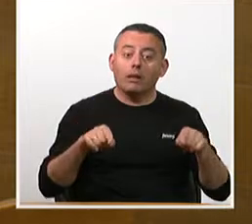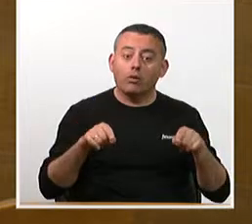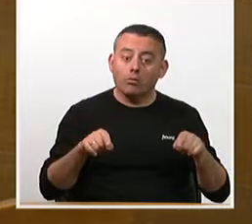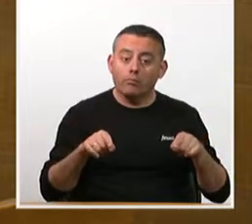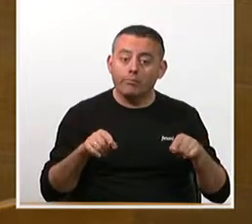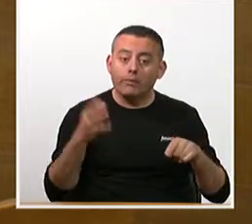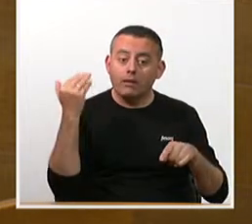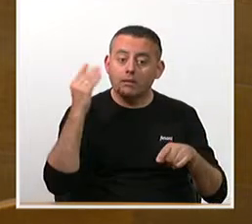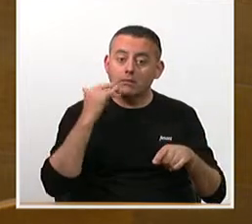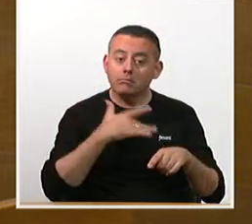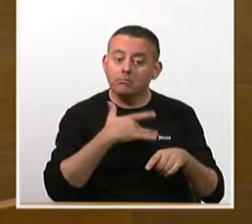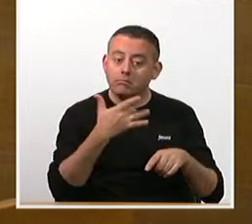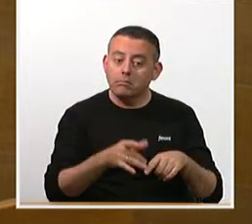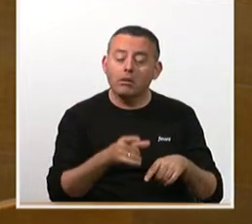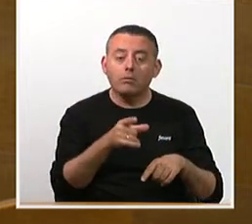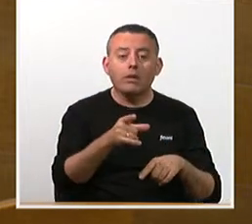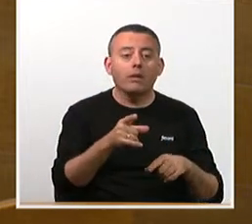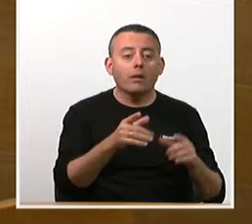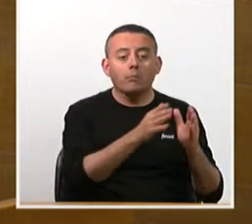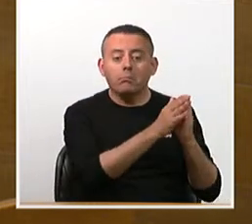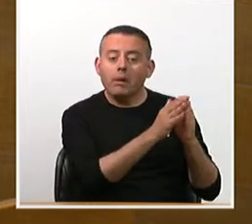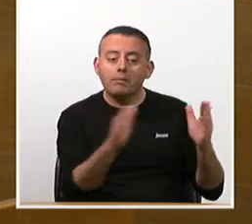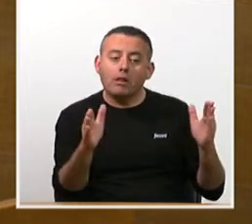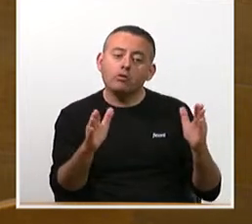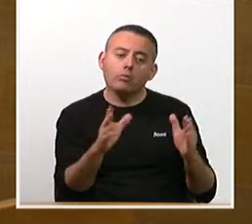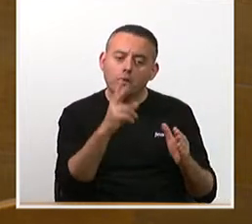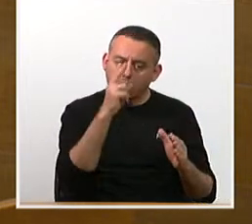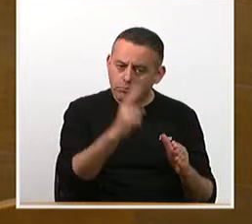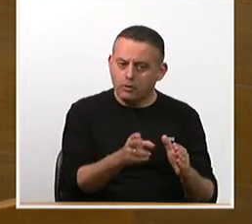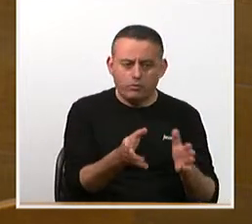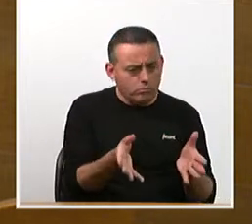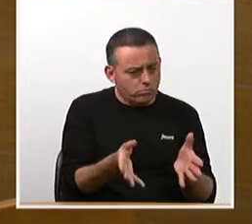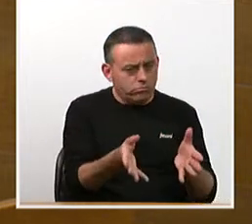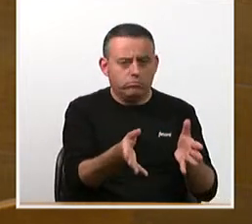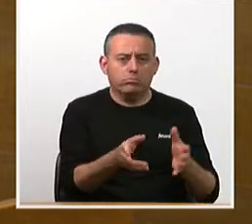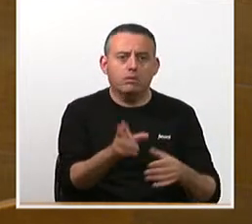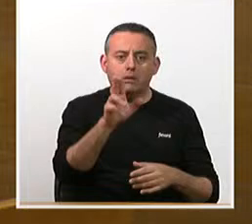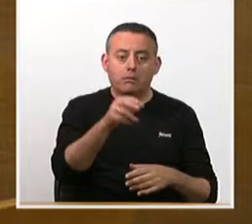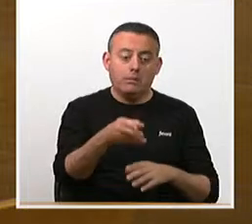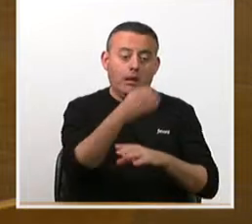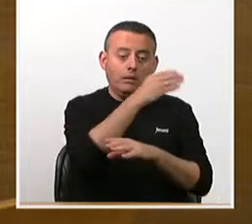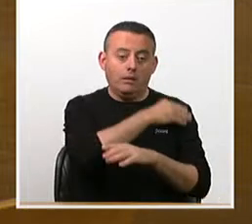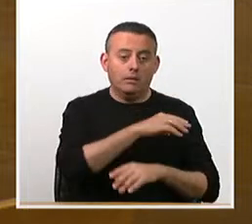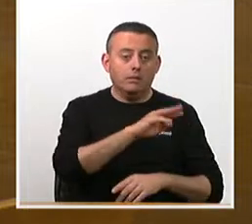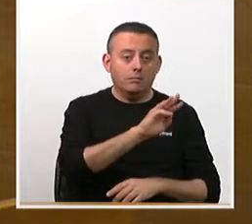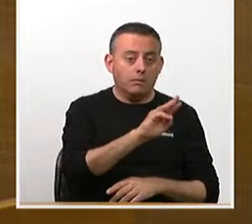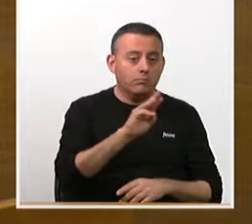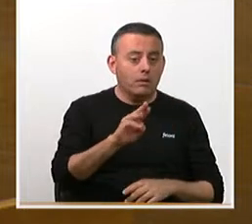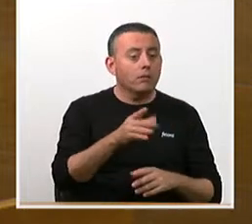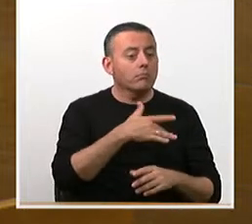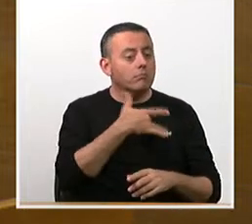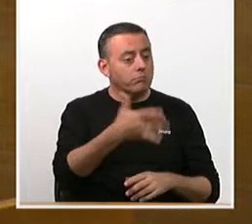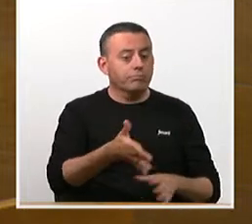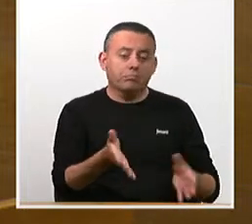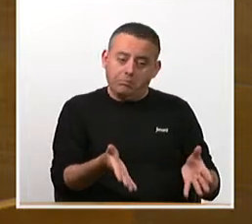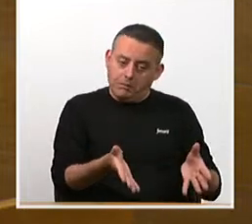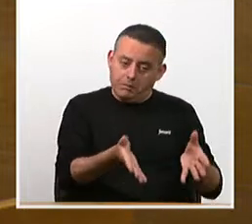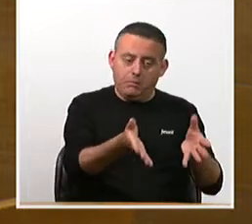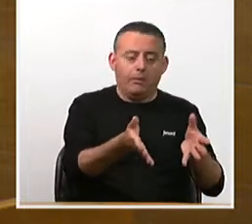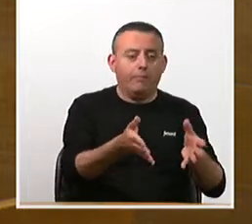mandat fin y anteri Go del popular Man formes yaros mandat per cortesía